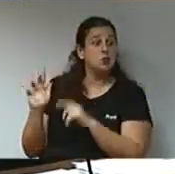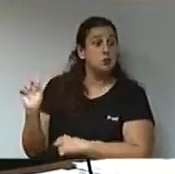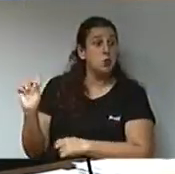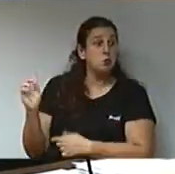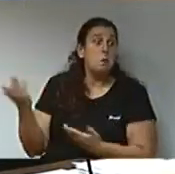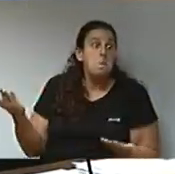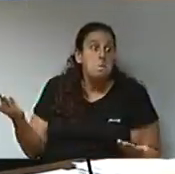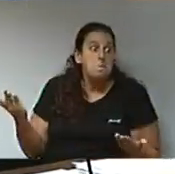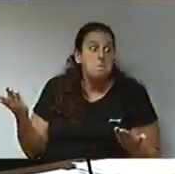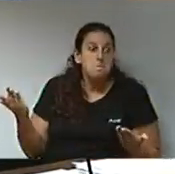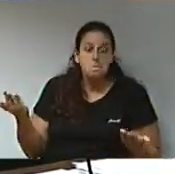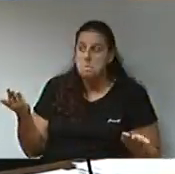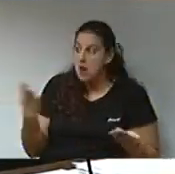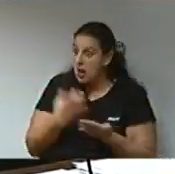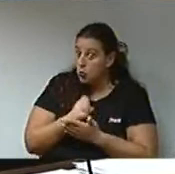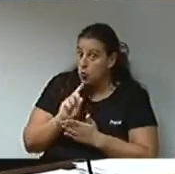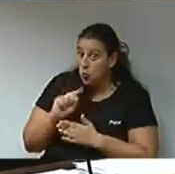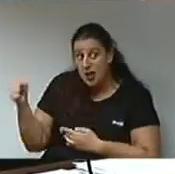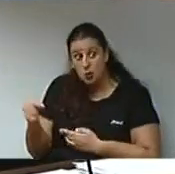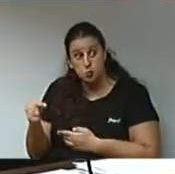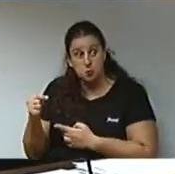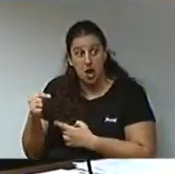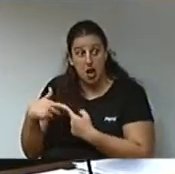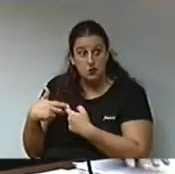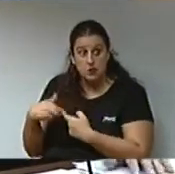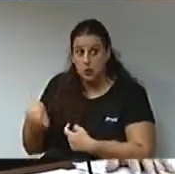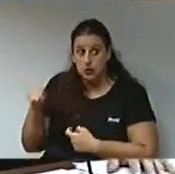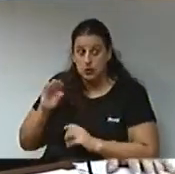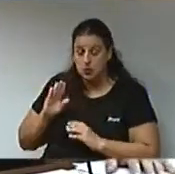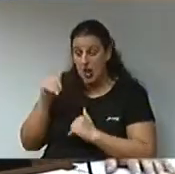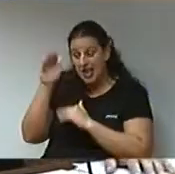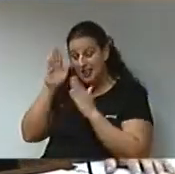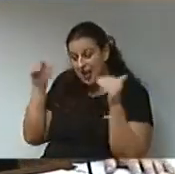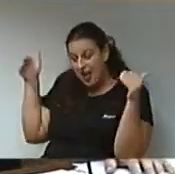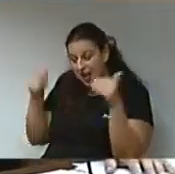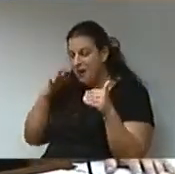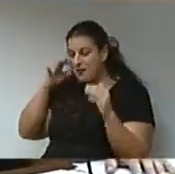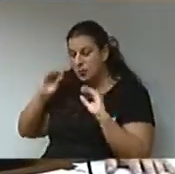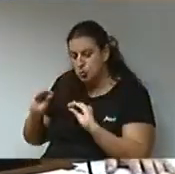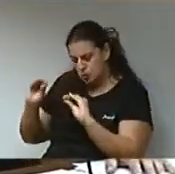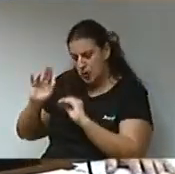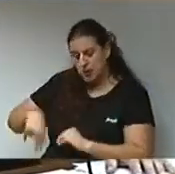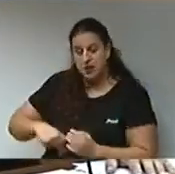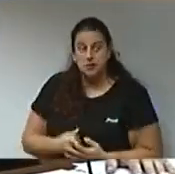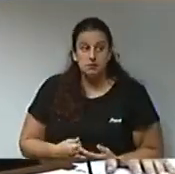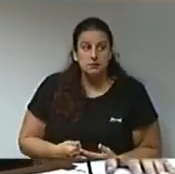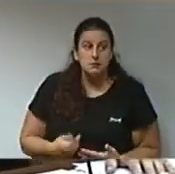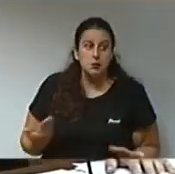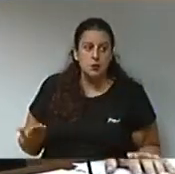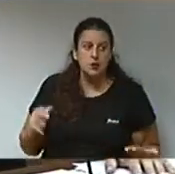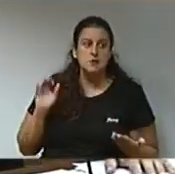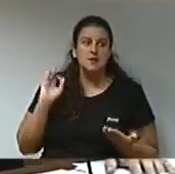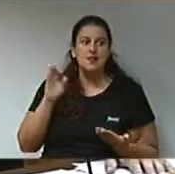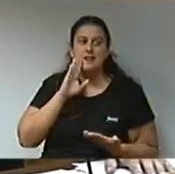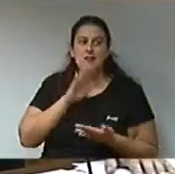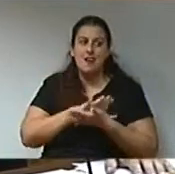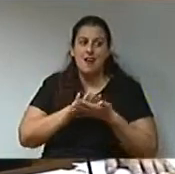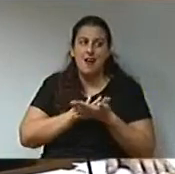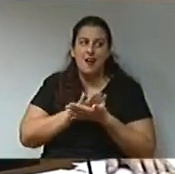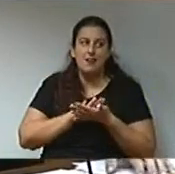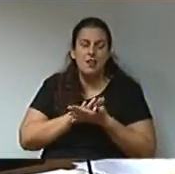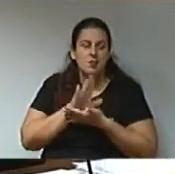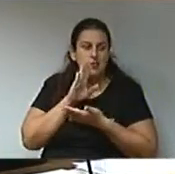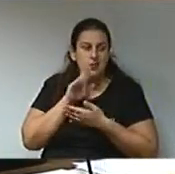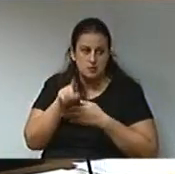para todo menos para lo fiscal? Oiga, pues tendremos que atender también la realidad en ese ámbito. Por cierto, hablando de la unidad de